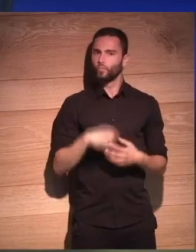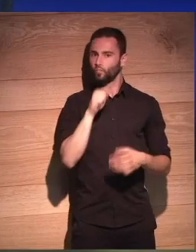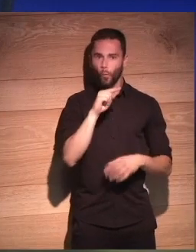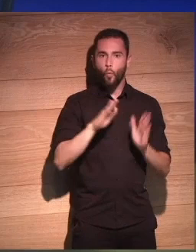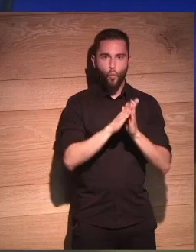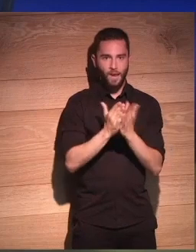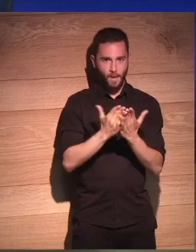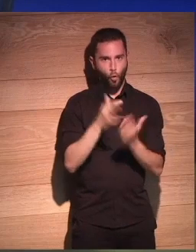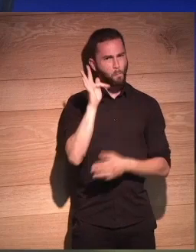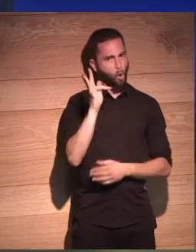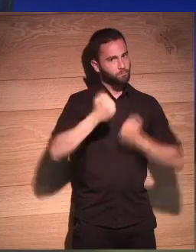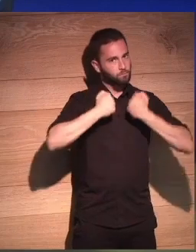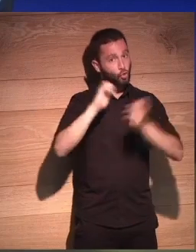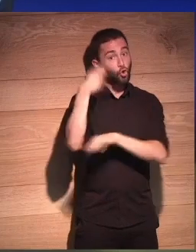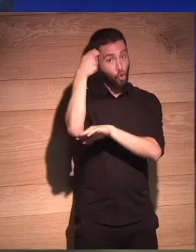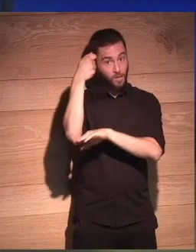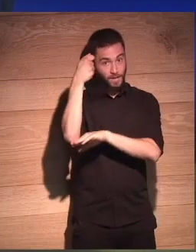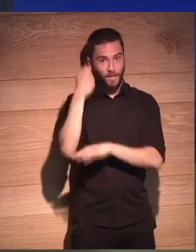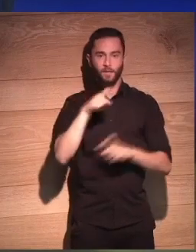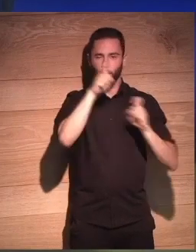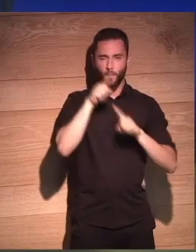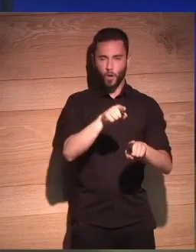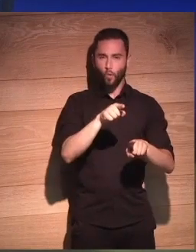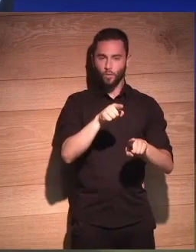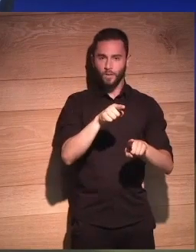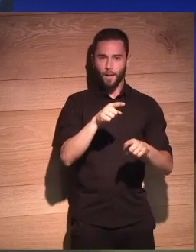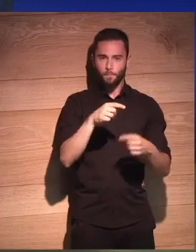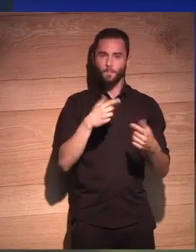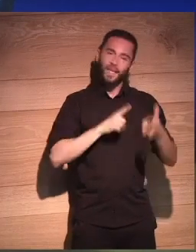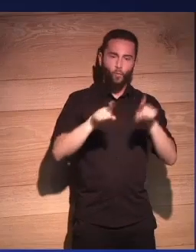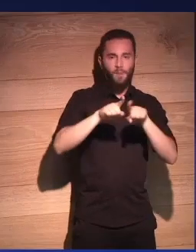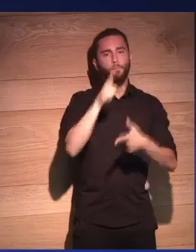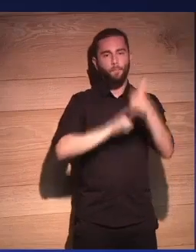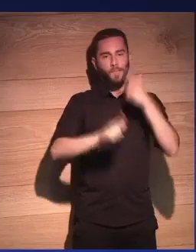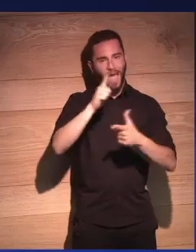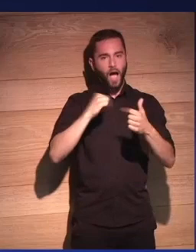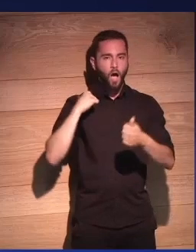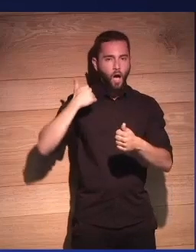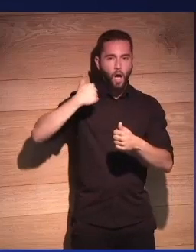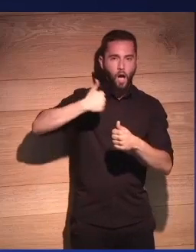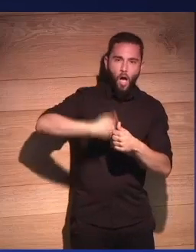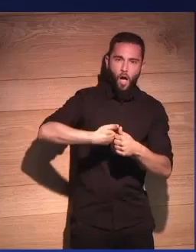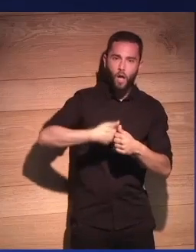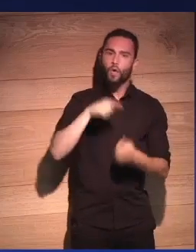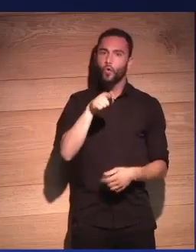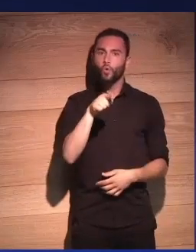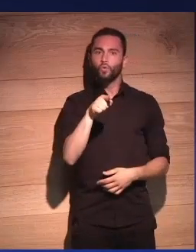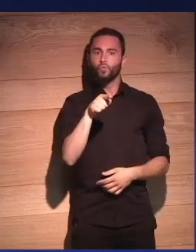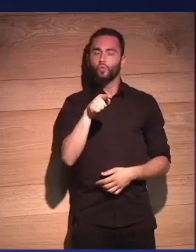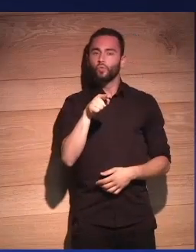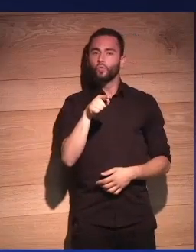libro muy positivo. Te costó, la pregunta es, ¿este viaje? Ha sido un viaje. Exacto, ¿este viaje cómo te costó